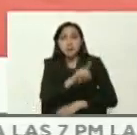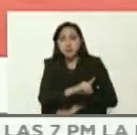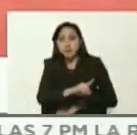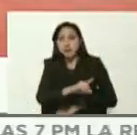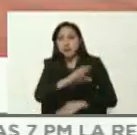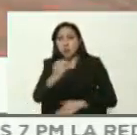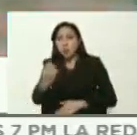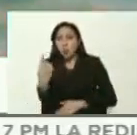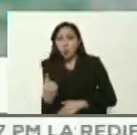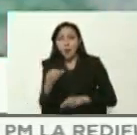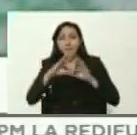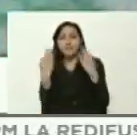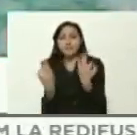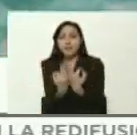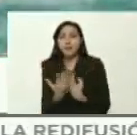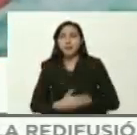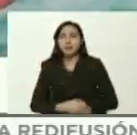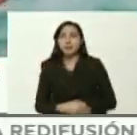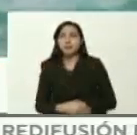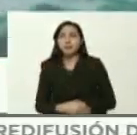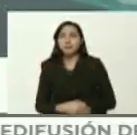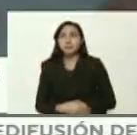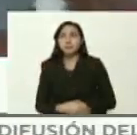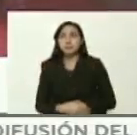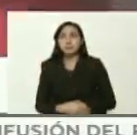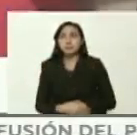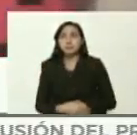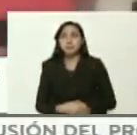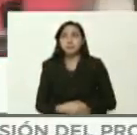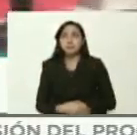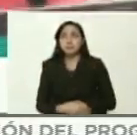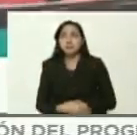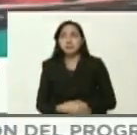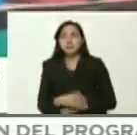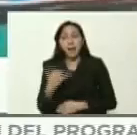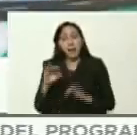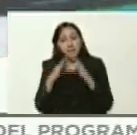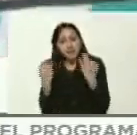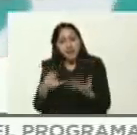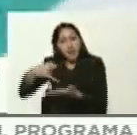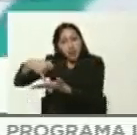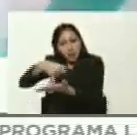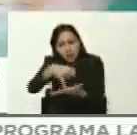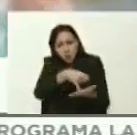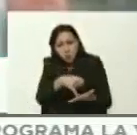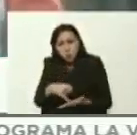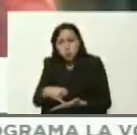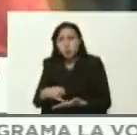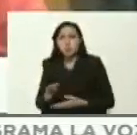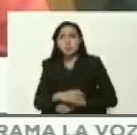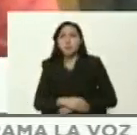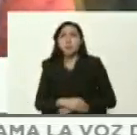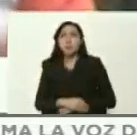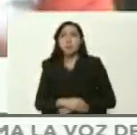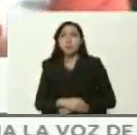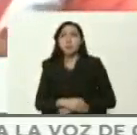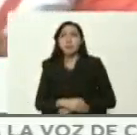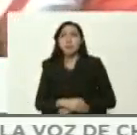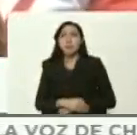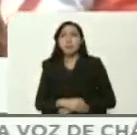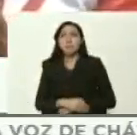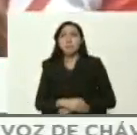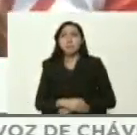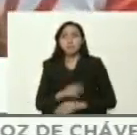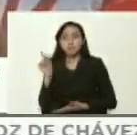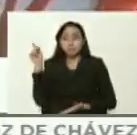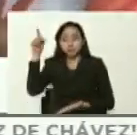7.101 familia y que comprende a las familias más necesitadas. Y aparte de esto, aquí